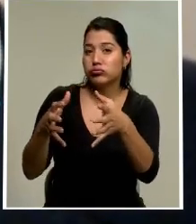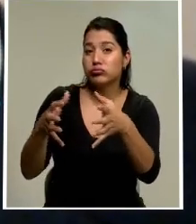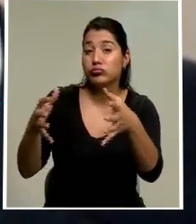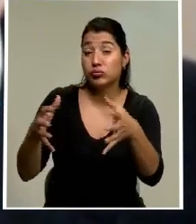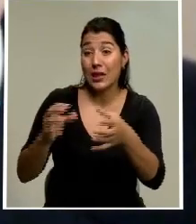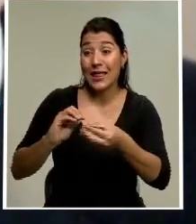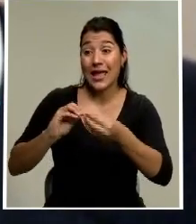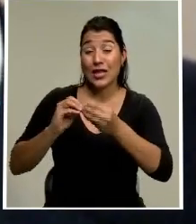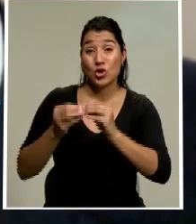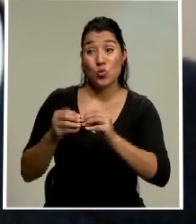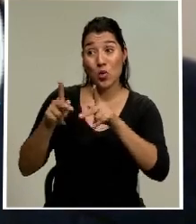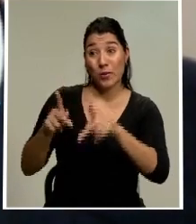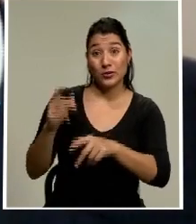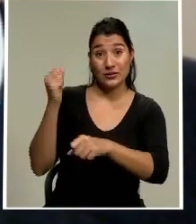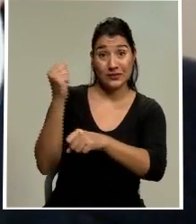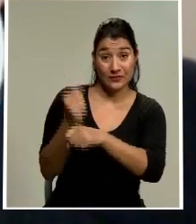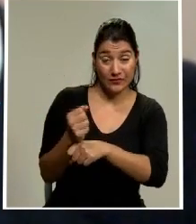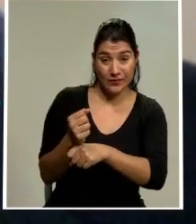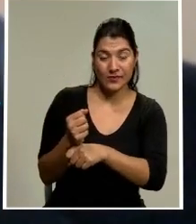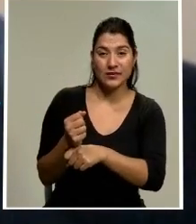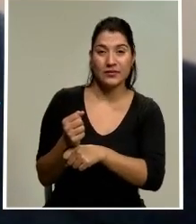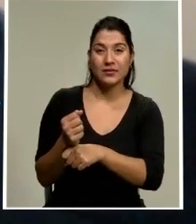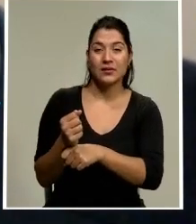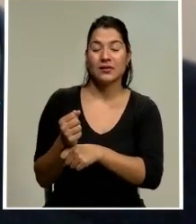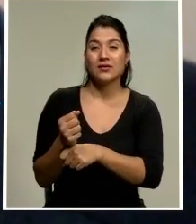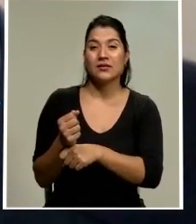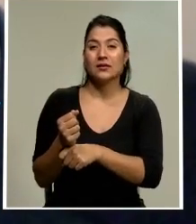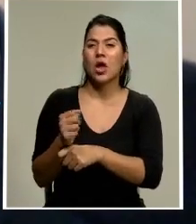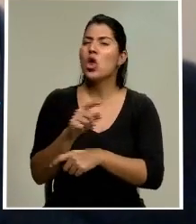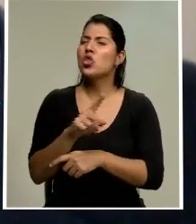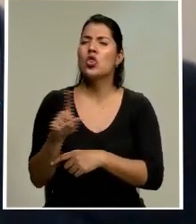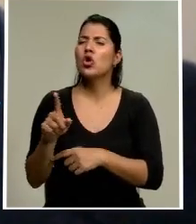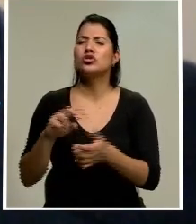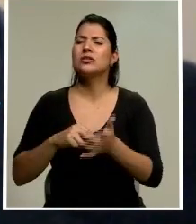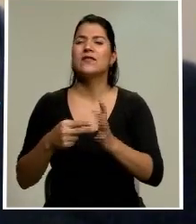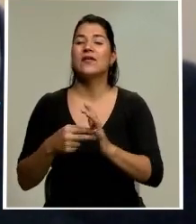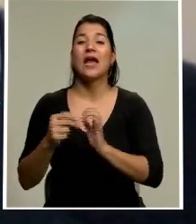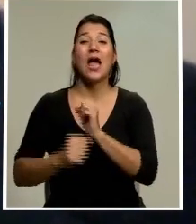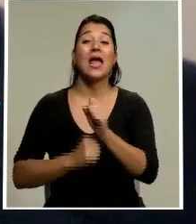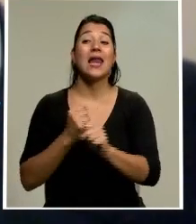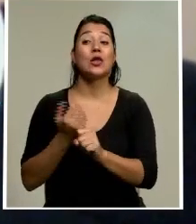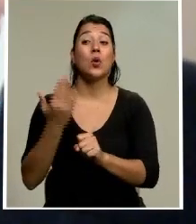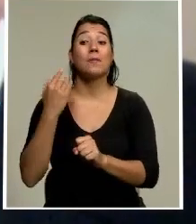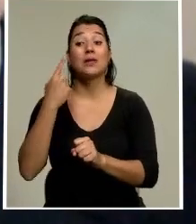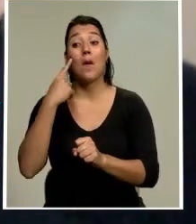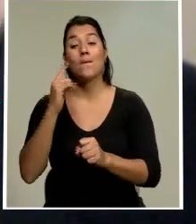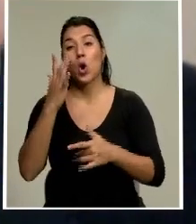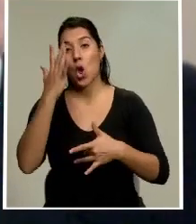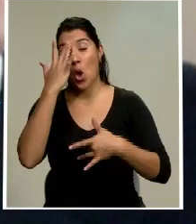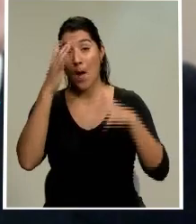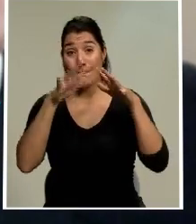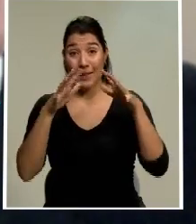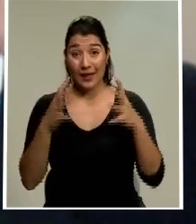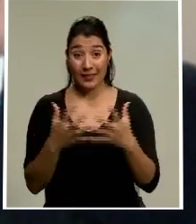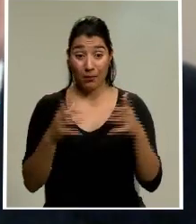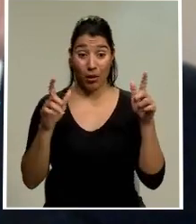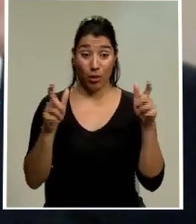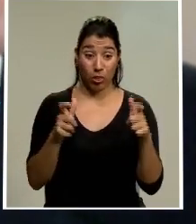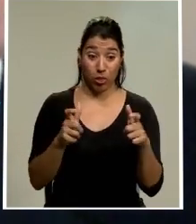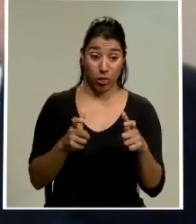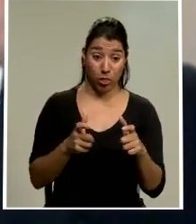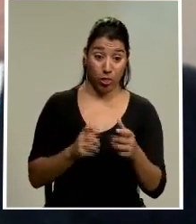los homicidios. No produjo, digámosle, la pandemia algún efecto positivo de la reducción